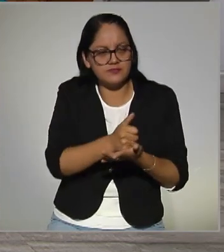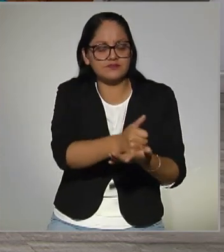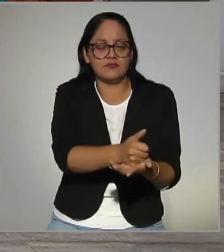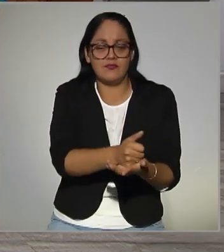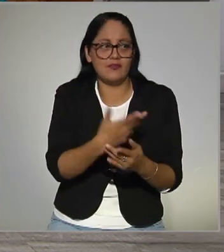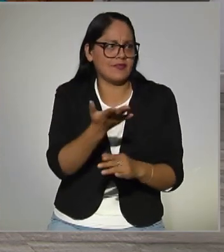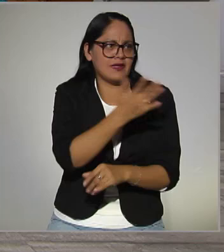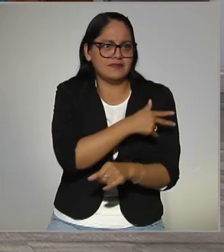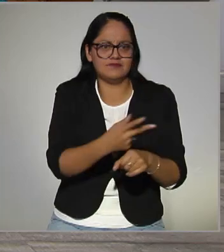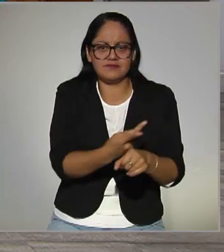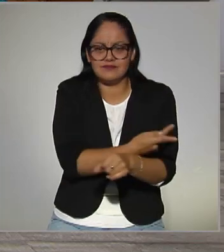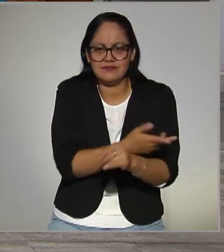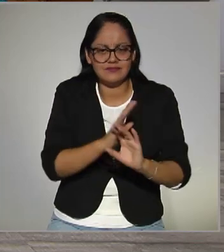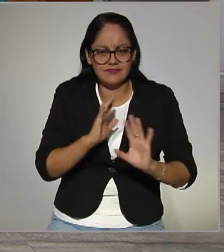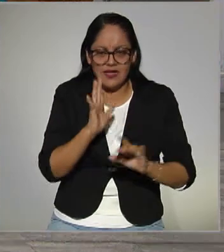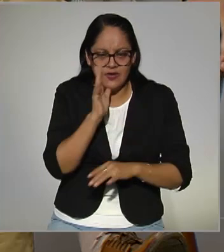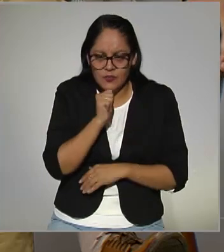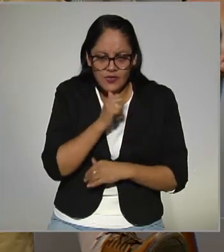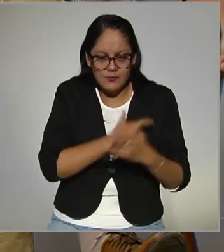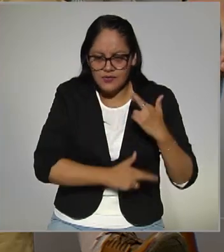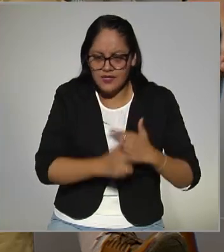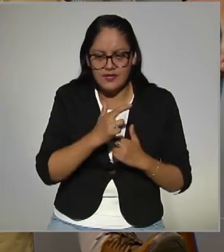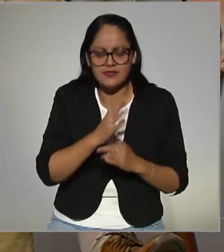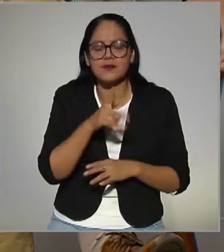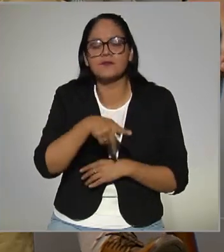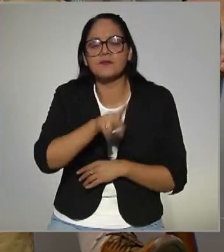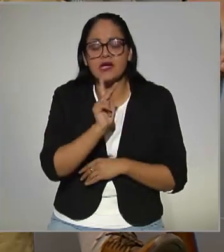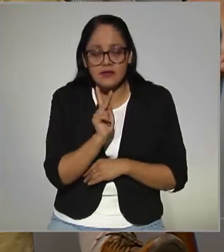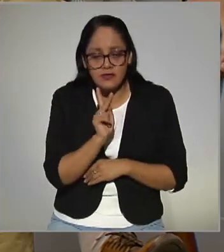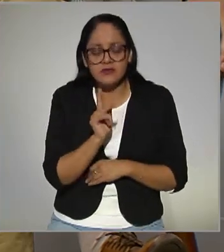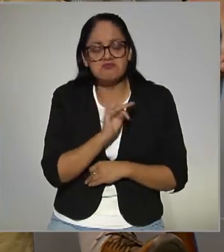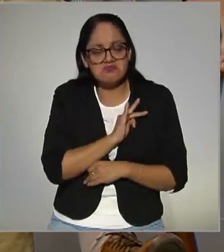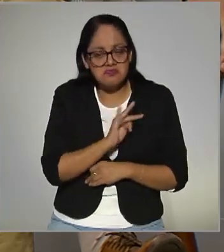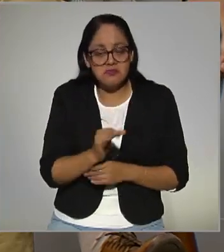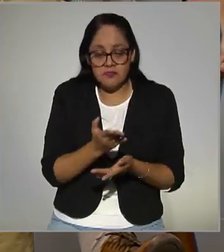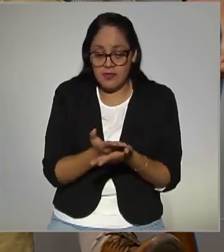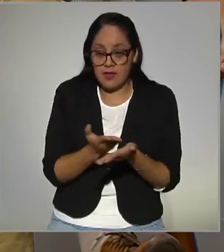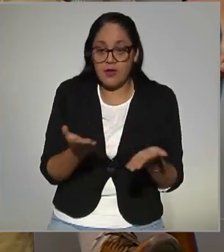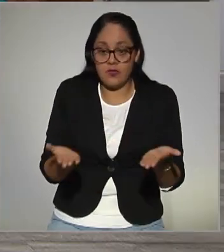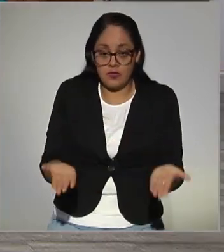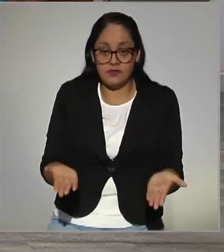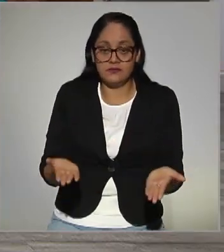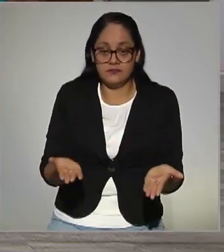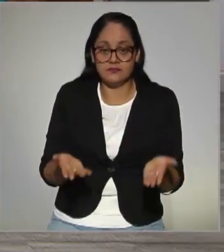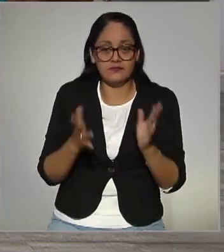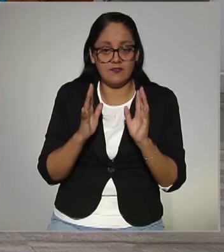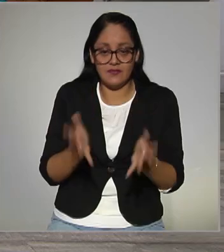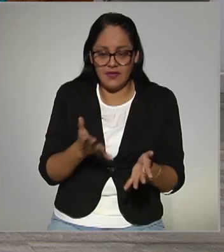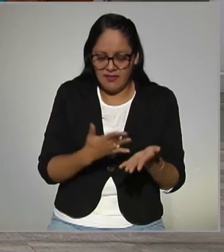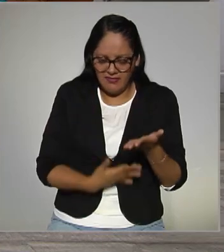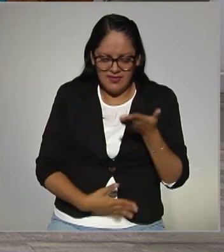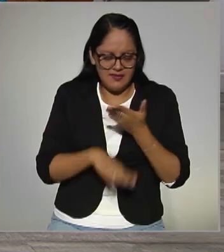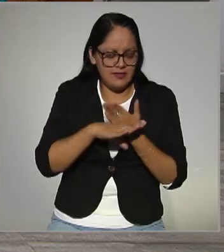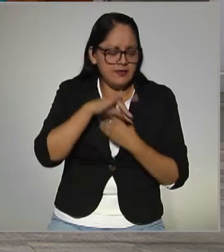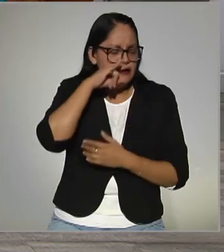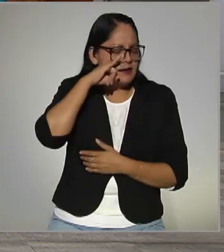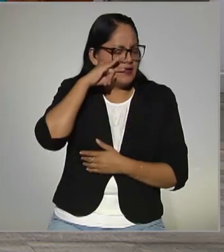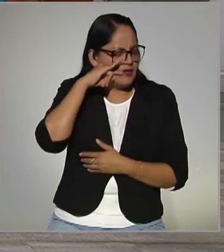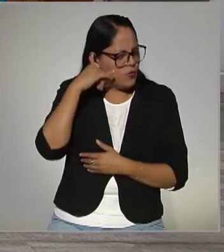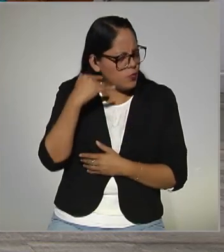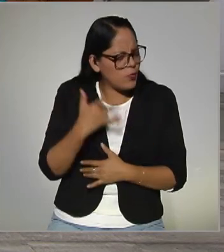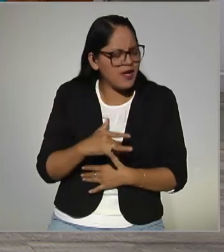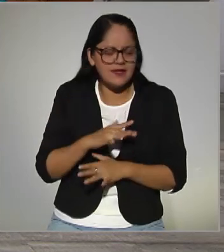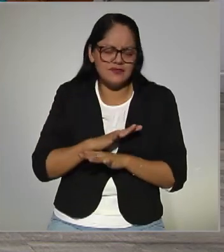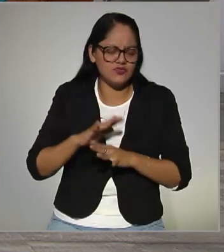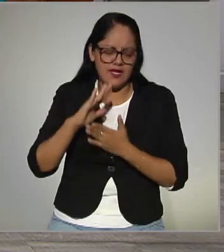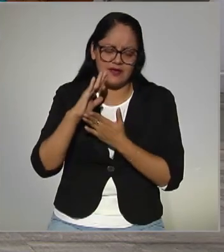podemos hacer nada por ese pasado, pero sí podemos hacer que en el presente ya no afecte tanto, ¿no?